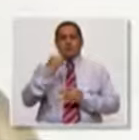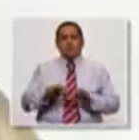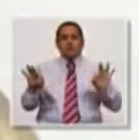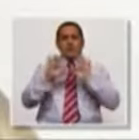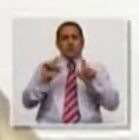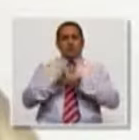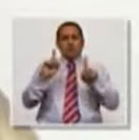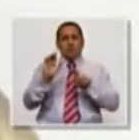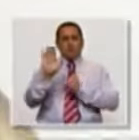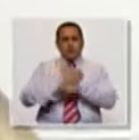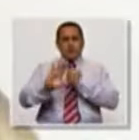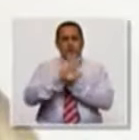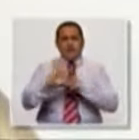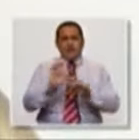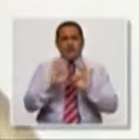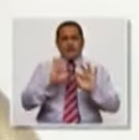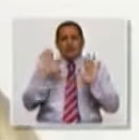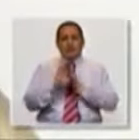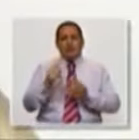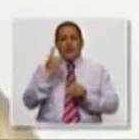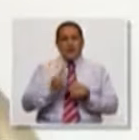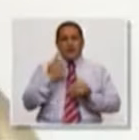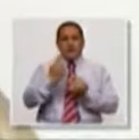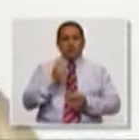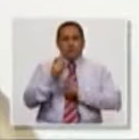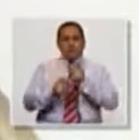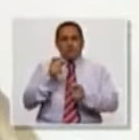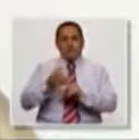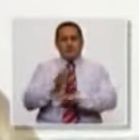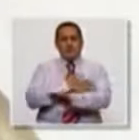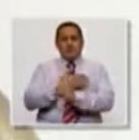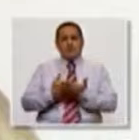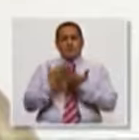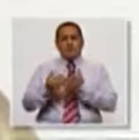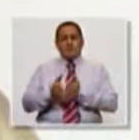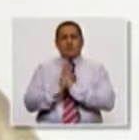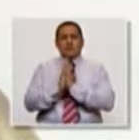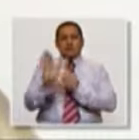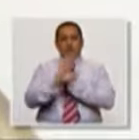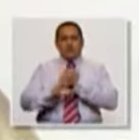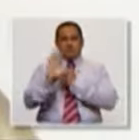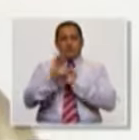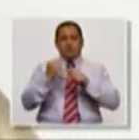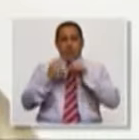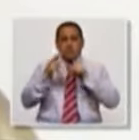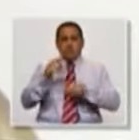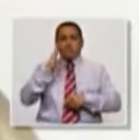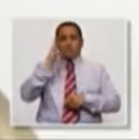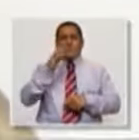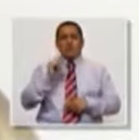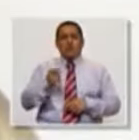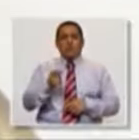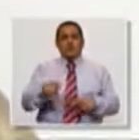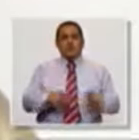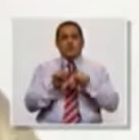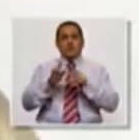ya no proteger en sentido estricto a cada una de las pretensiones de los sujetos que vienen a solicitar protección, ¿no? Para eso está el juez de primera instancia. Lo